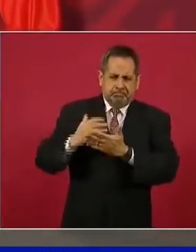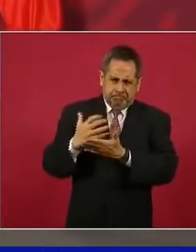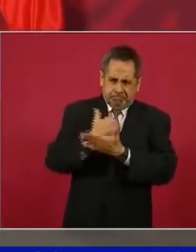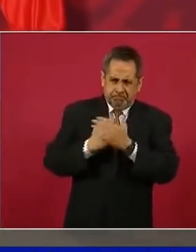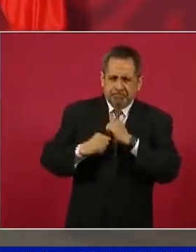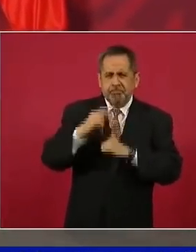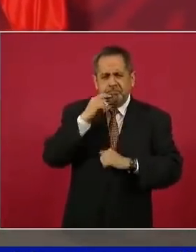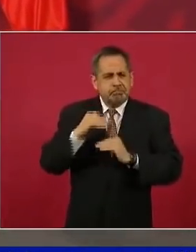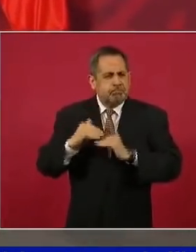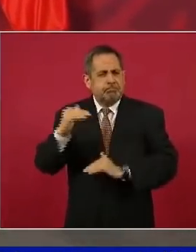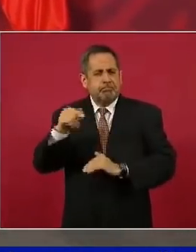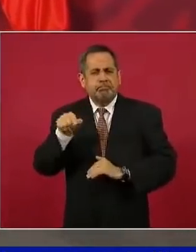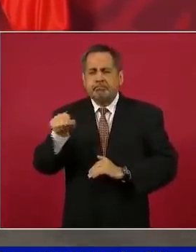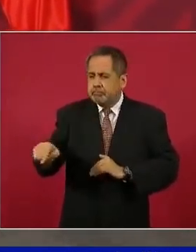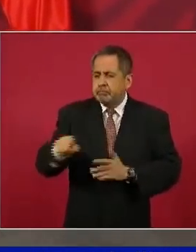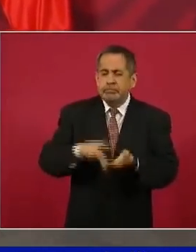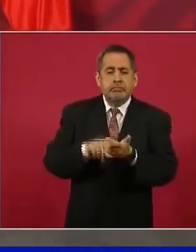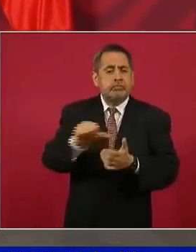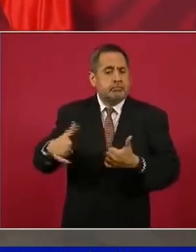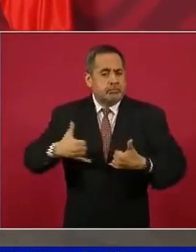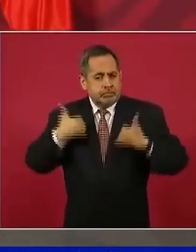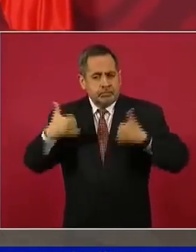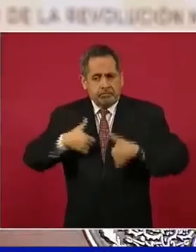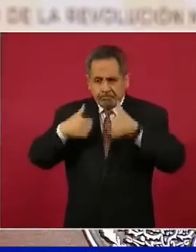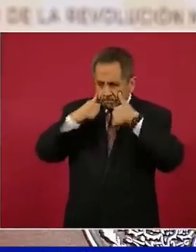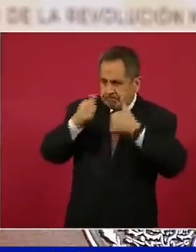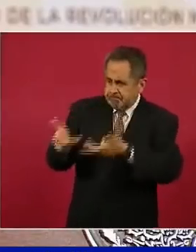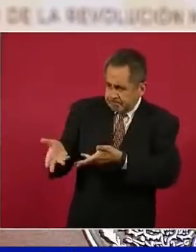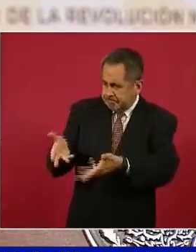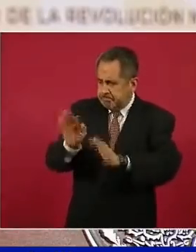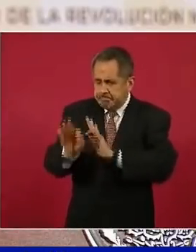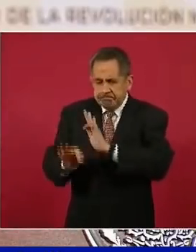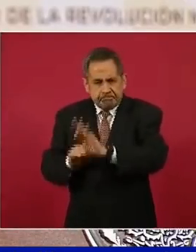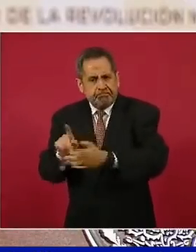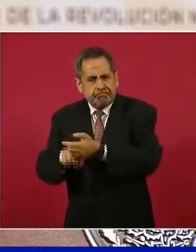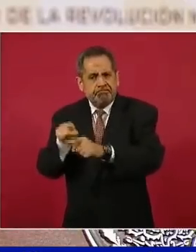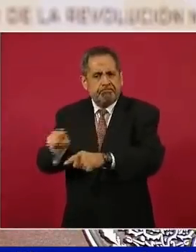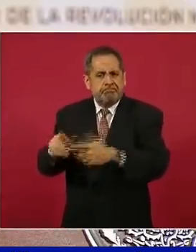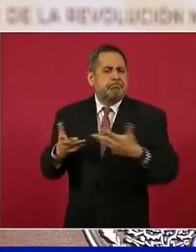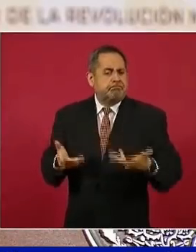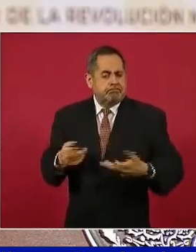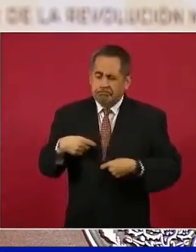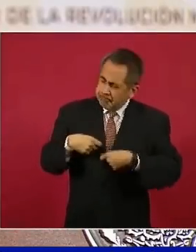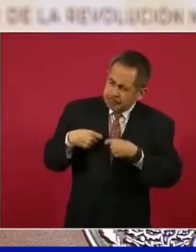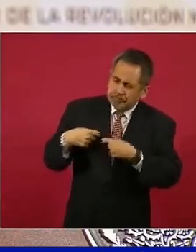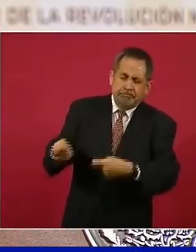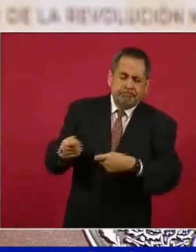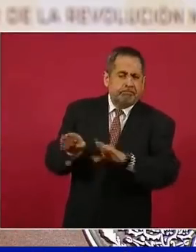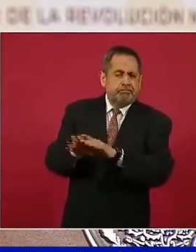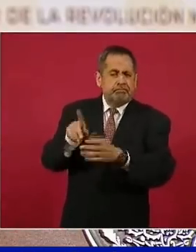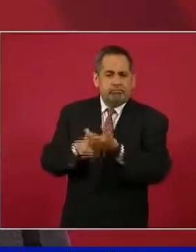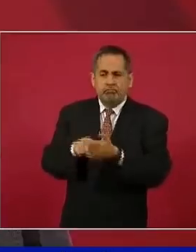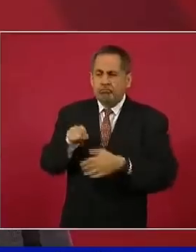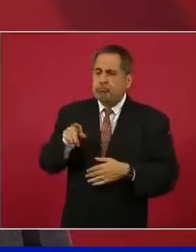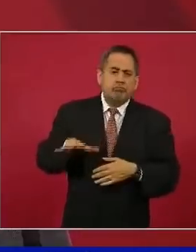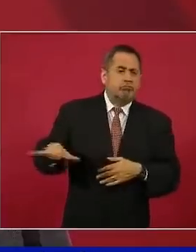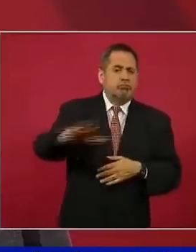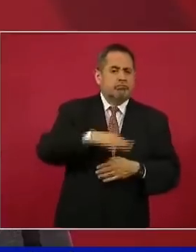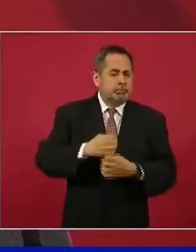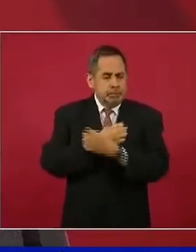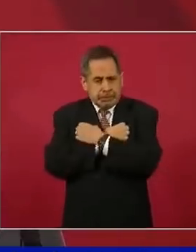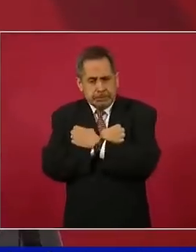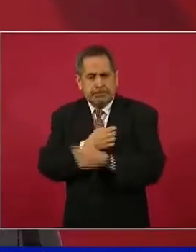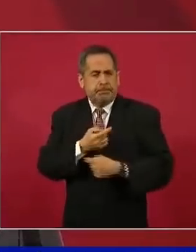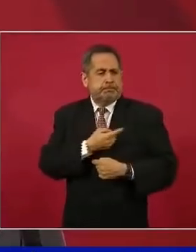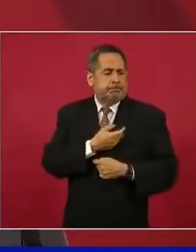los jóvenes, que se garantice el derecho a la educación, a la